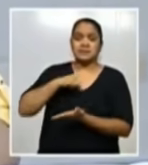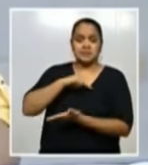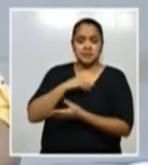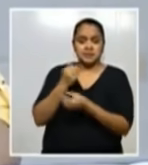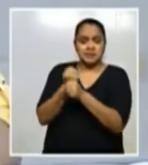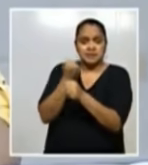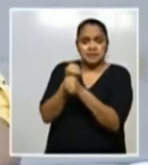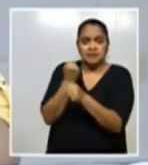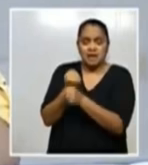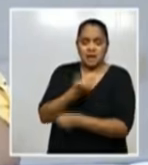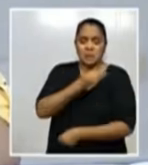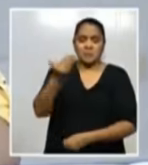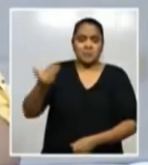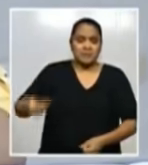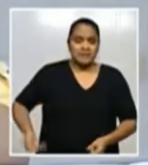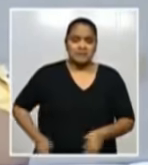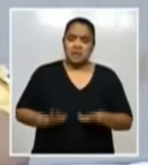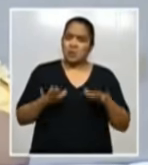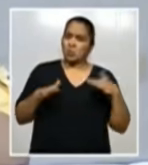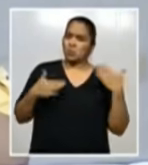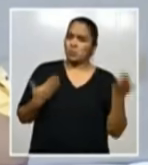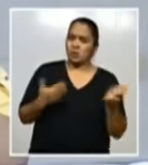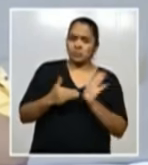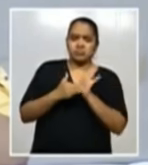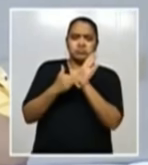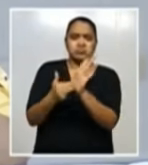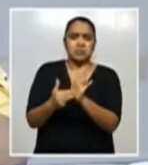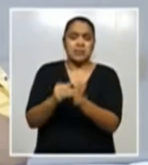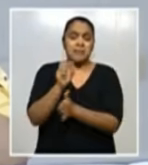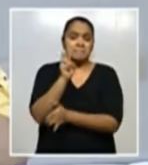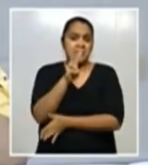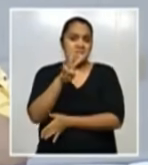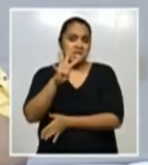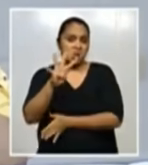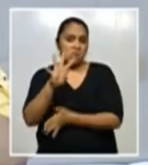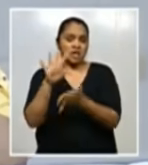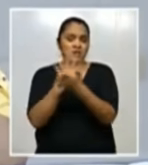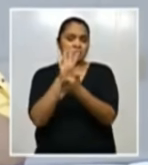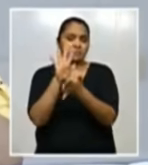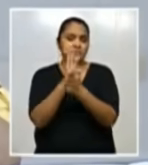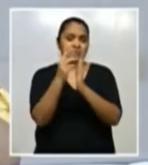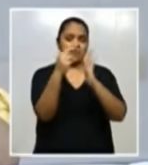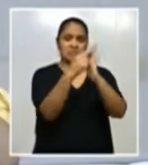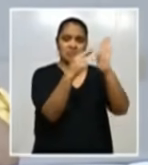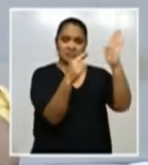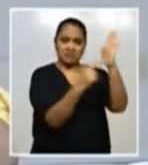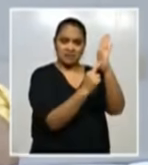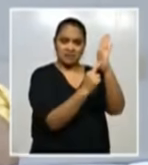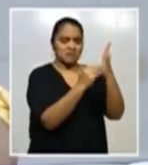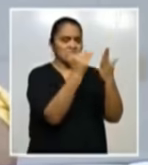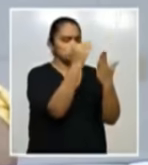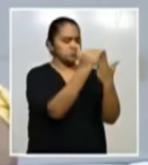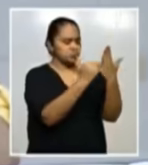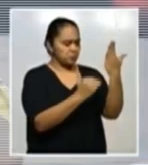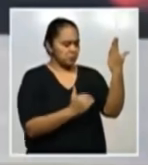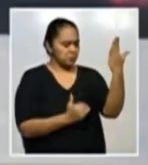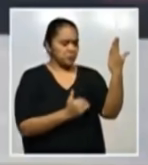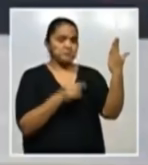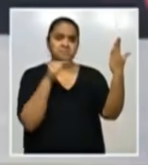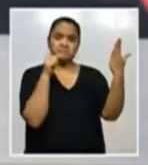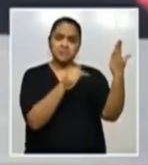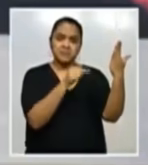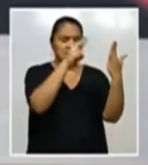presidente, estamos estructurando 24 protocolos de bioseguridad. Ya tenemos alrededor de 12